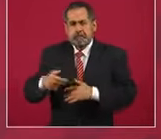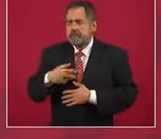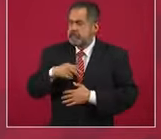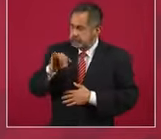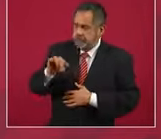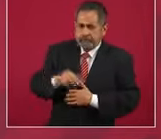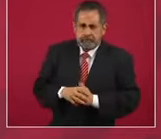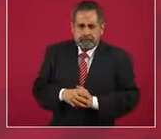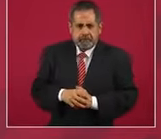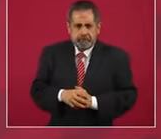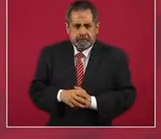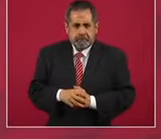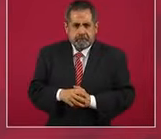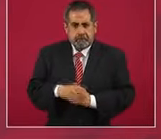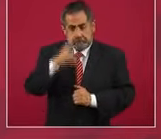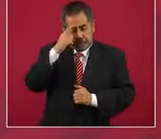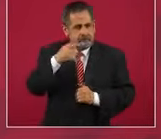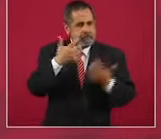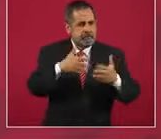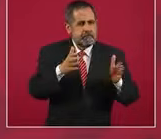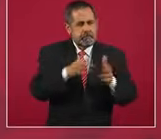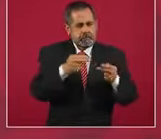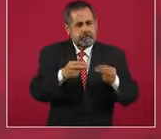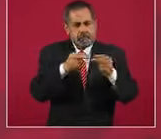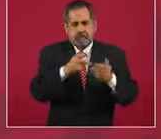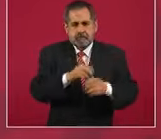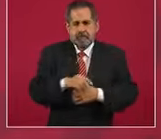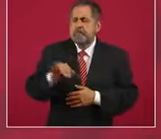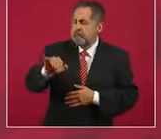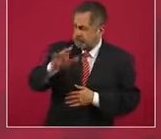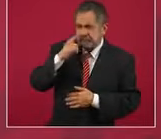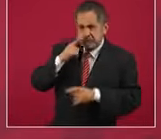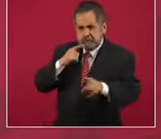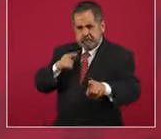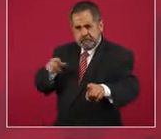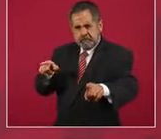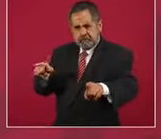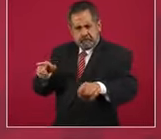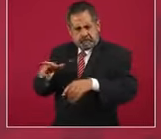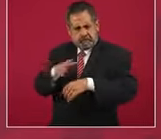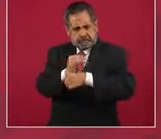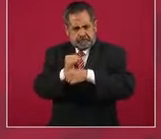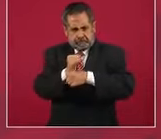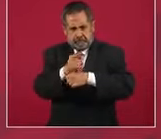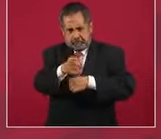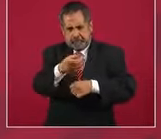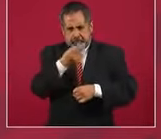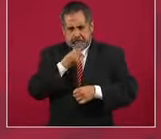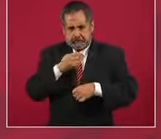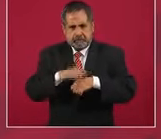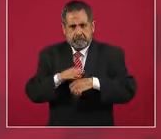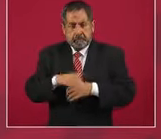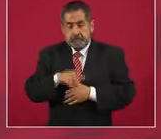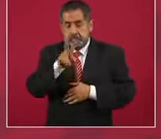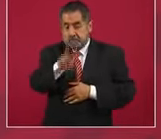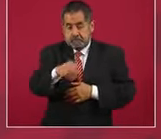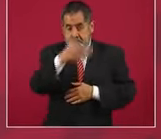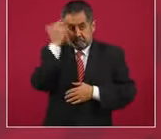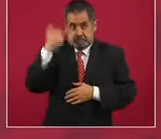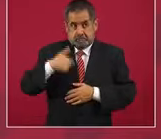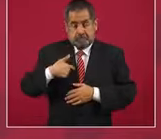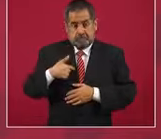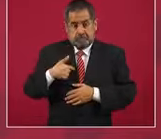sí. Por pequeño empresario. Sí, lo vamos a investigar. Pero no tenía